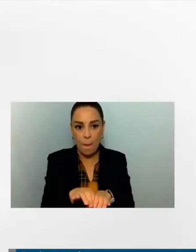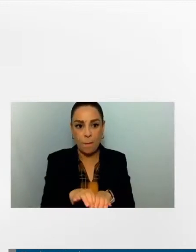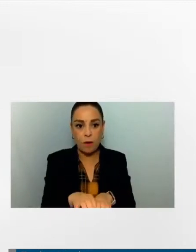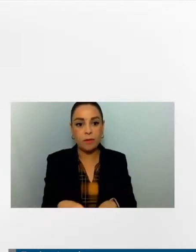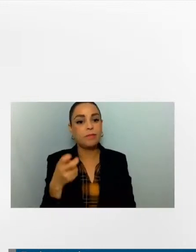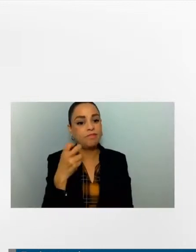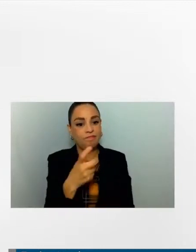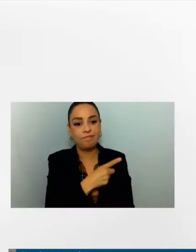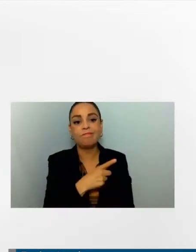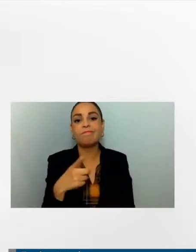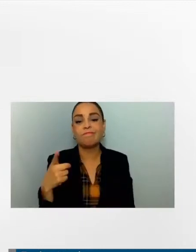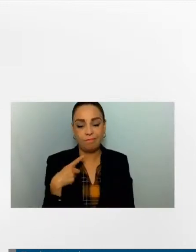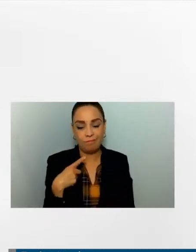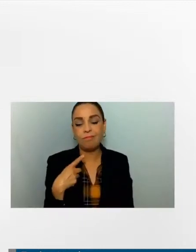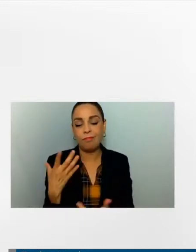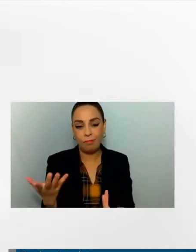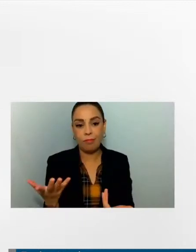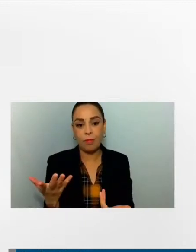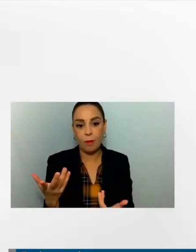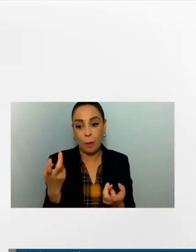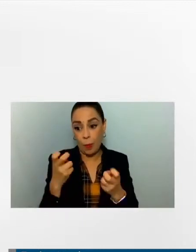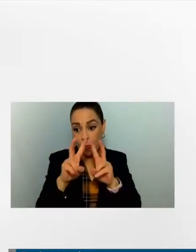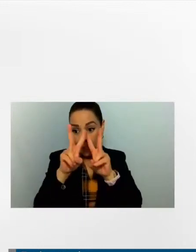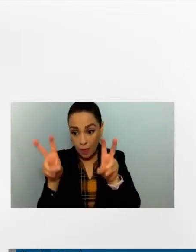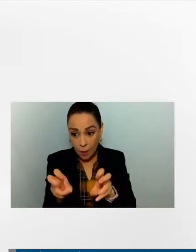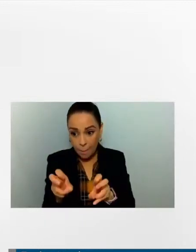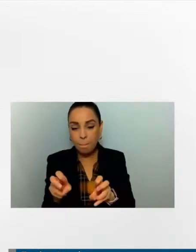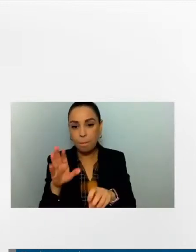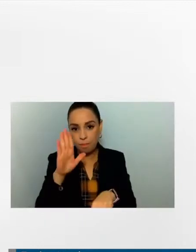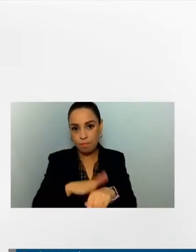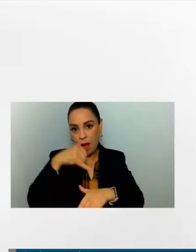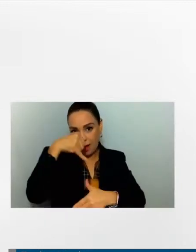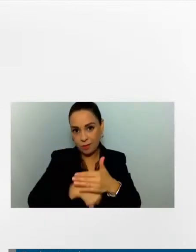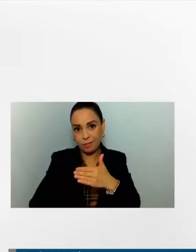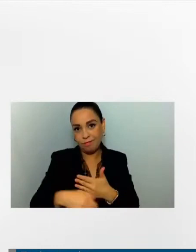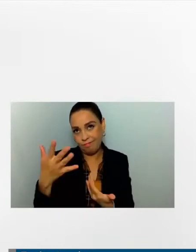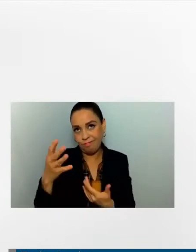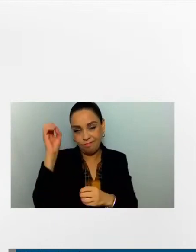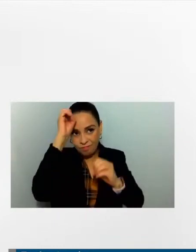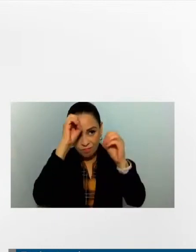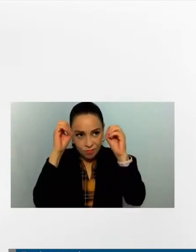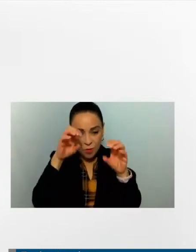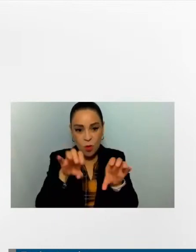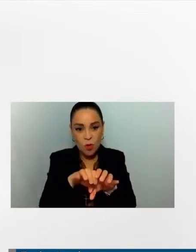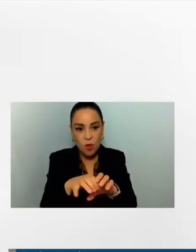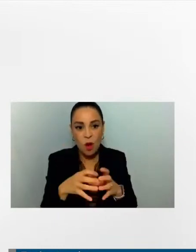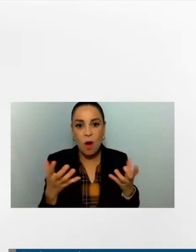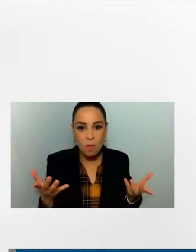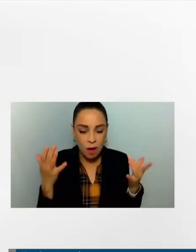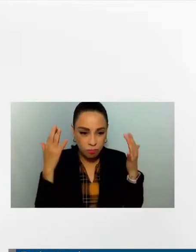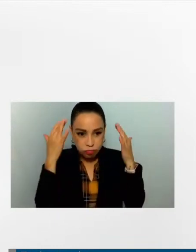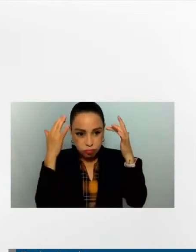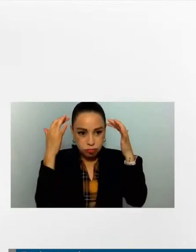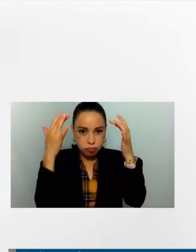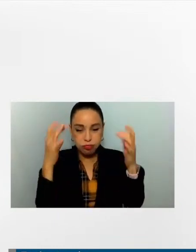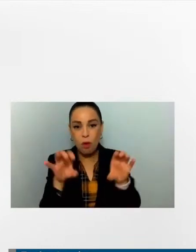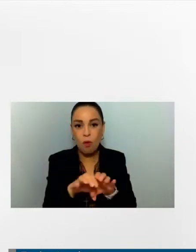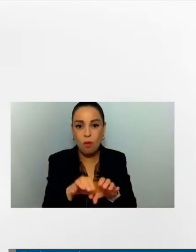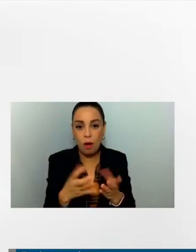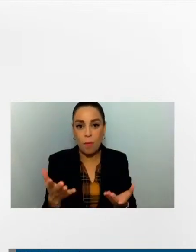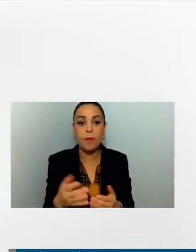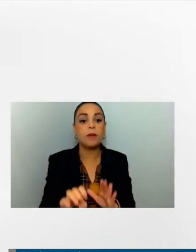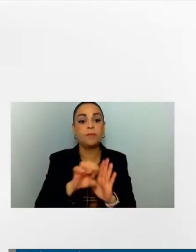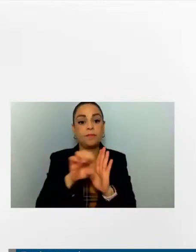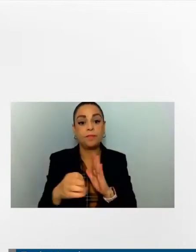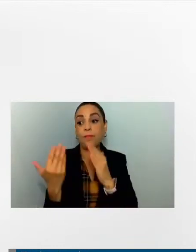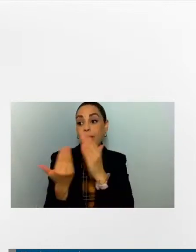más sobre mi reflexión del tema, ¿no? Pues yo me preguntaba con lo de la conferencia de la mañana